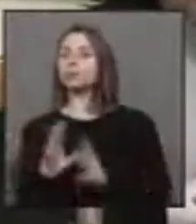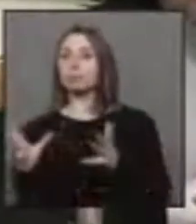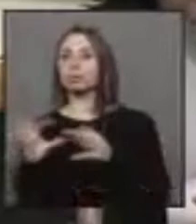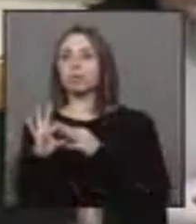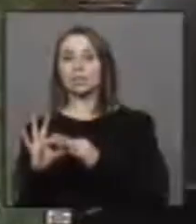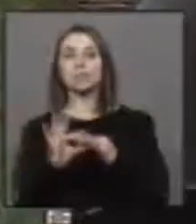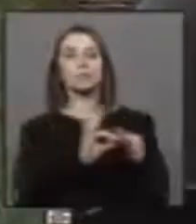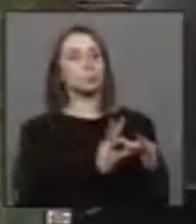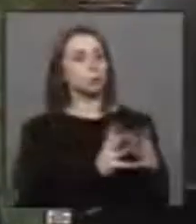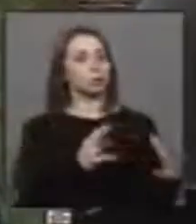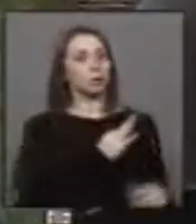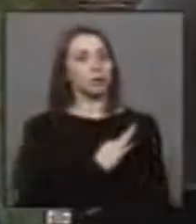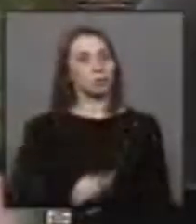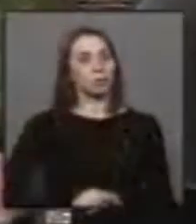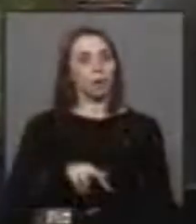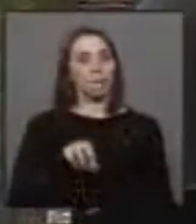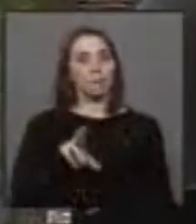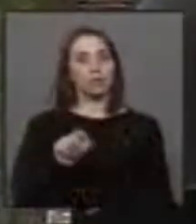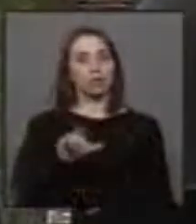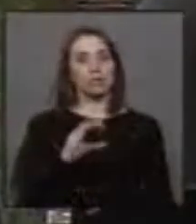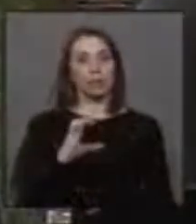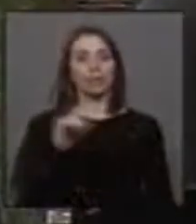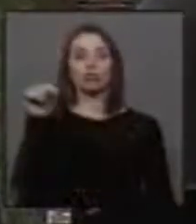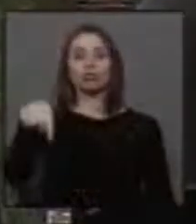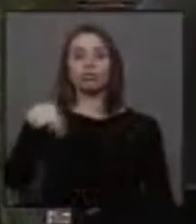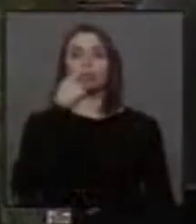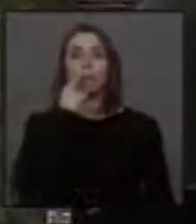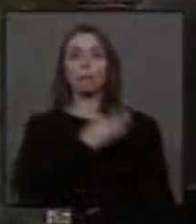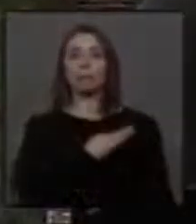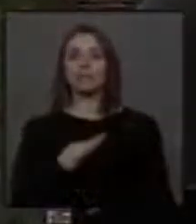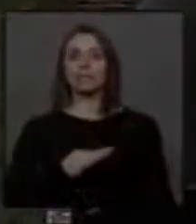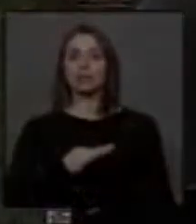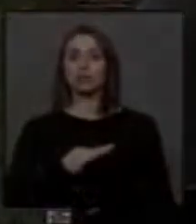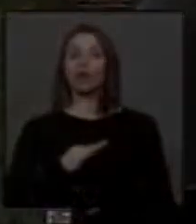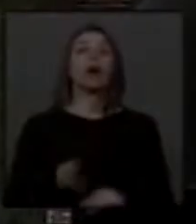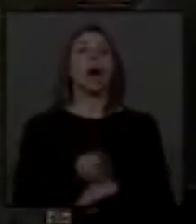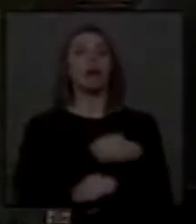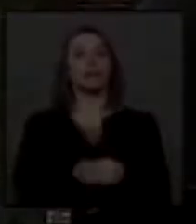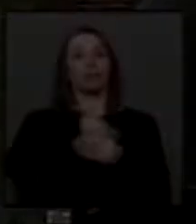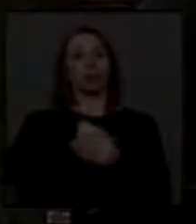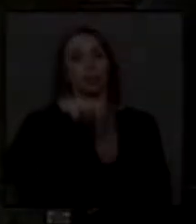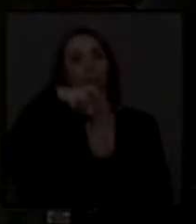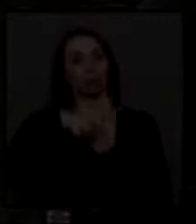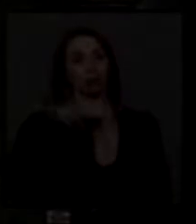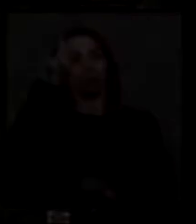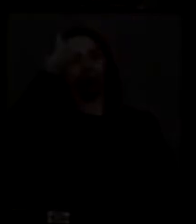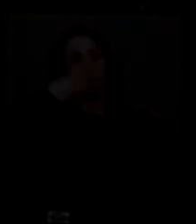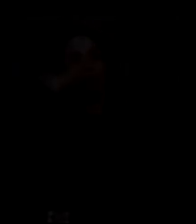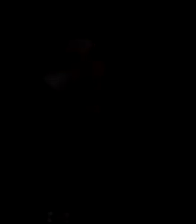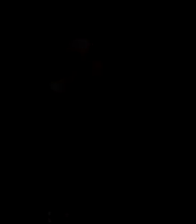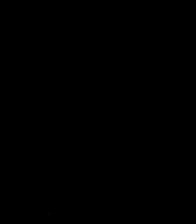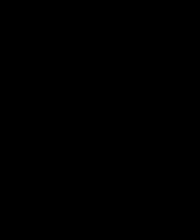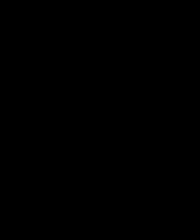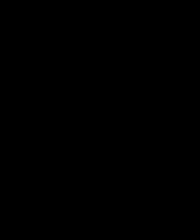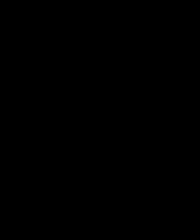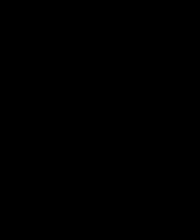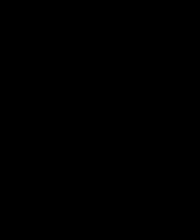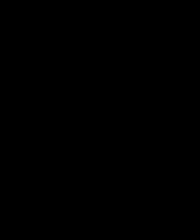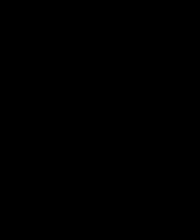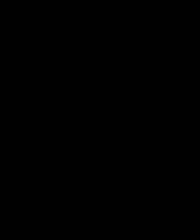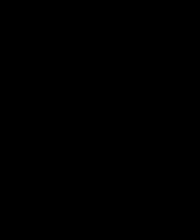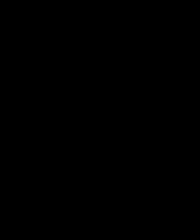muchas gracias diputado está presente el ministro Nicolás seguramente antes de votar el proyecto era uso la palabra y podrá hacer referencia